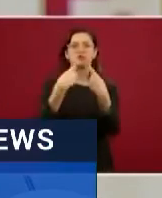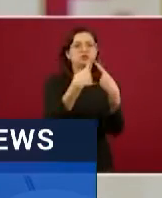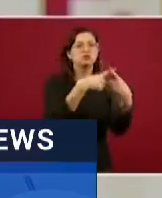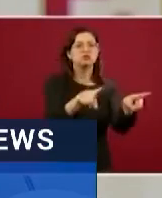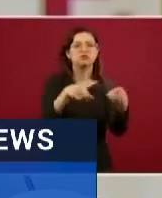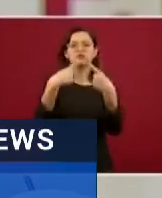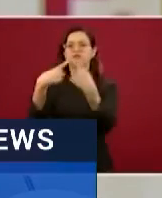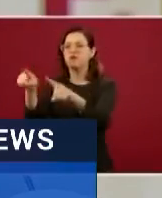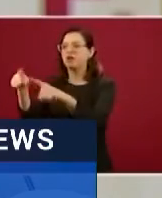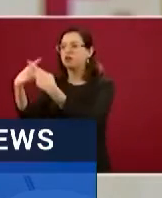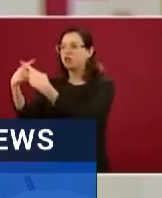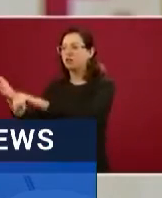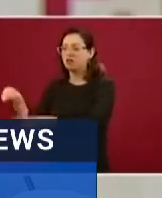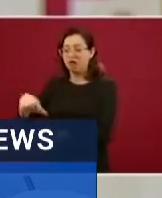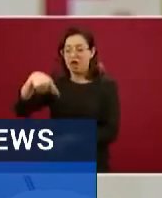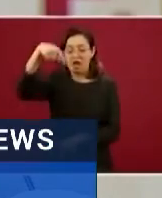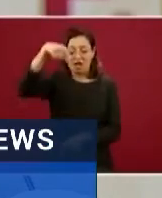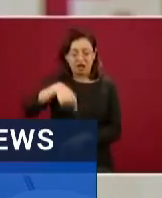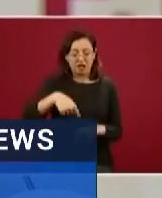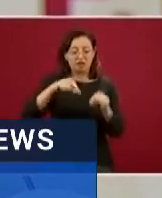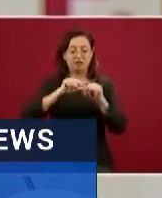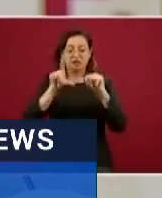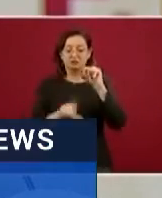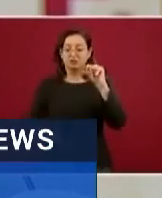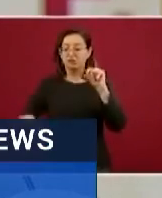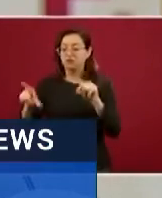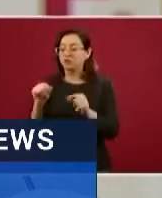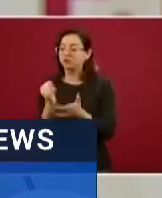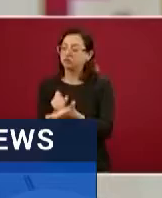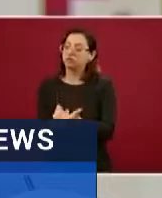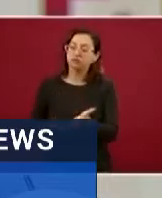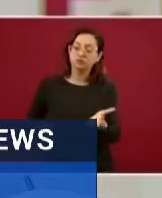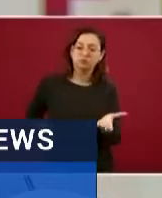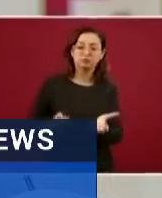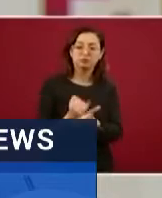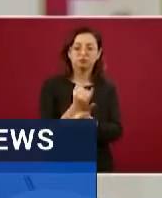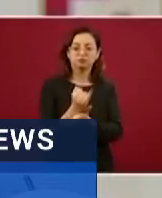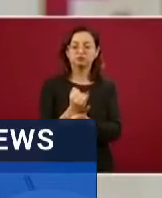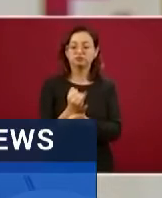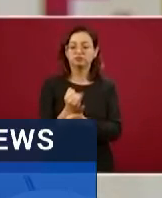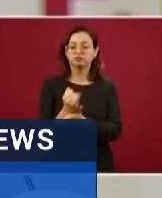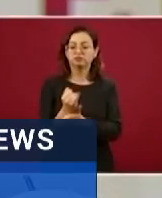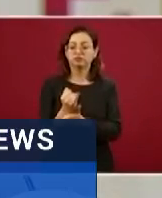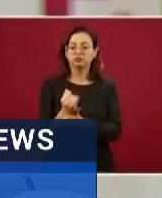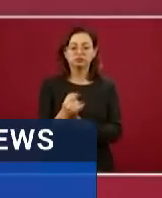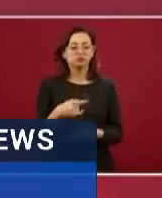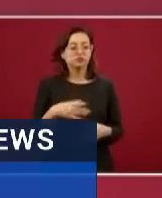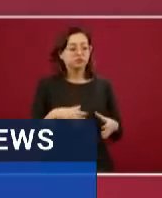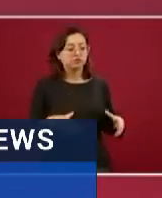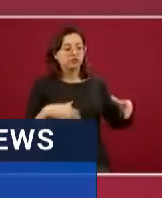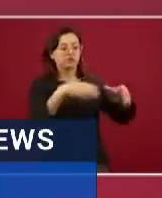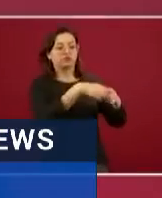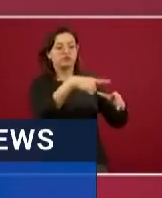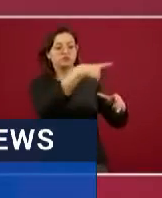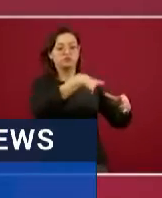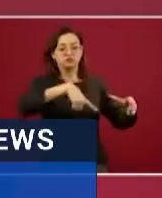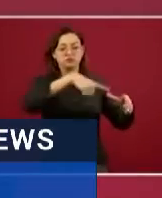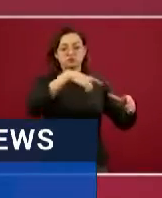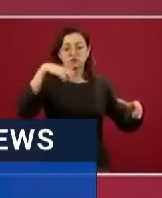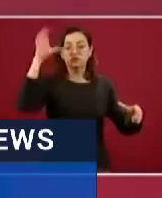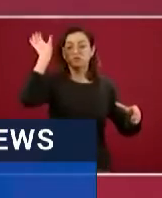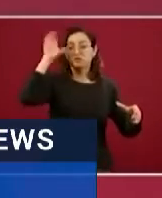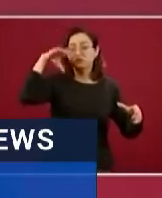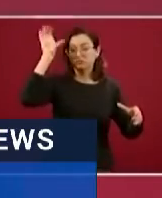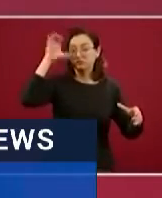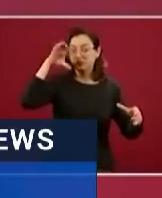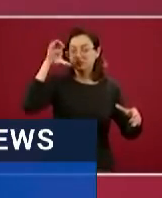Aquí en México hemos decidido de que sean los científicos,